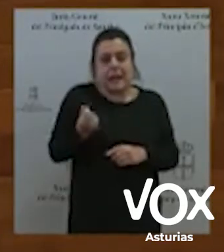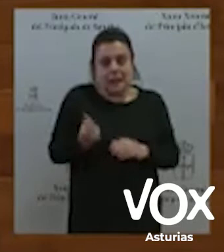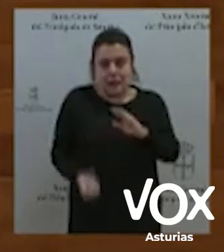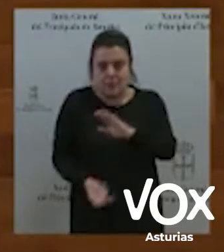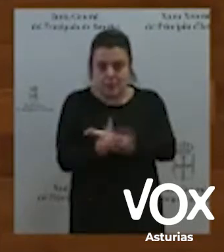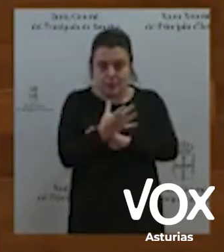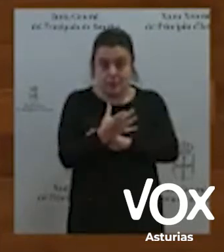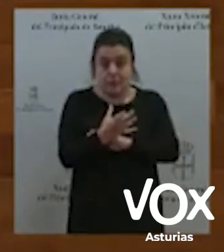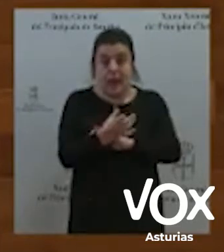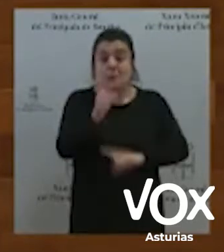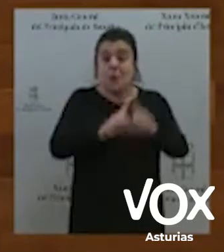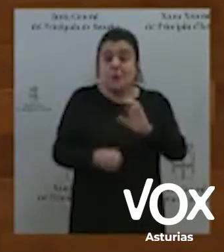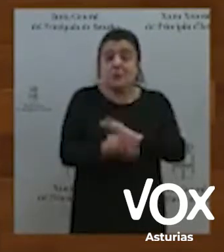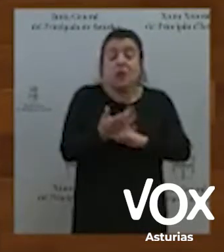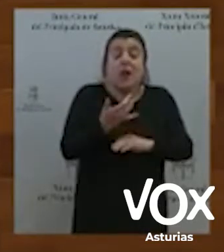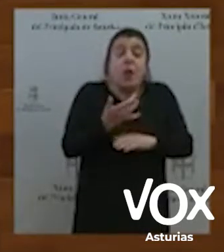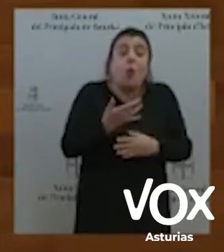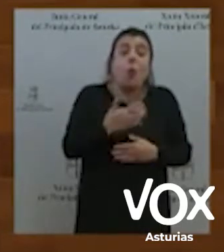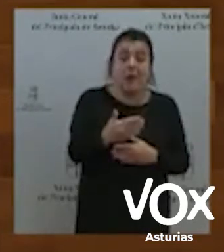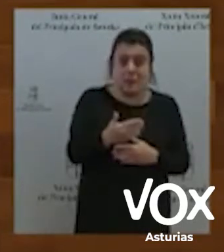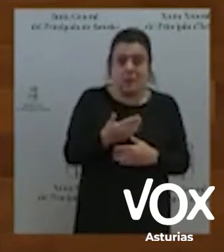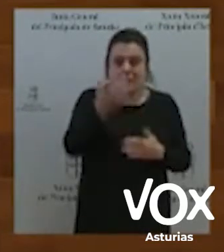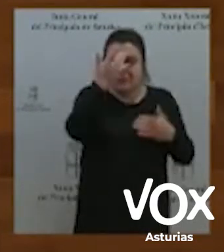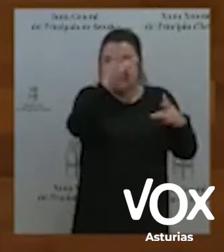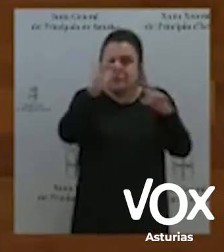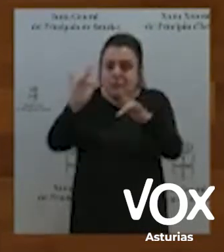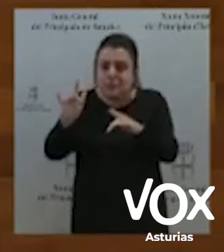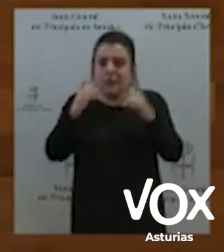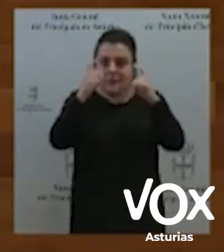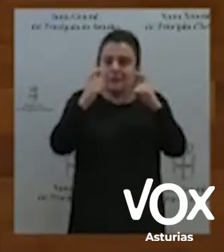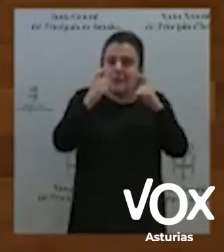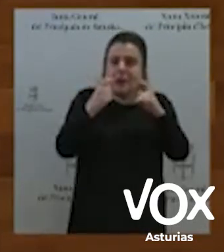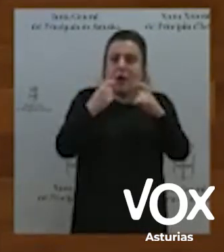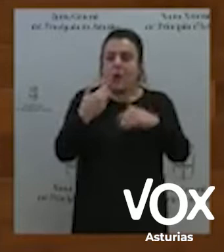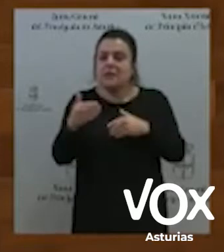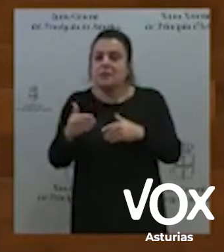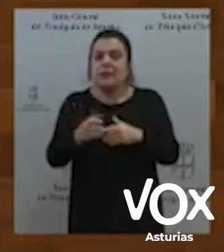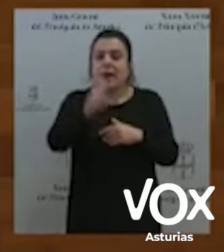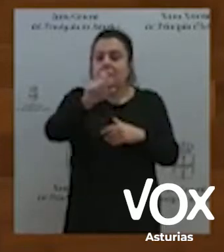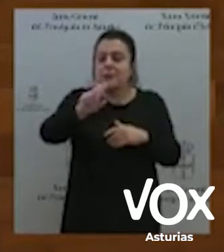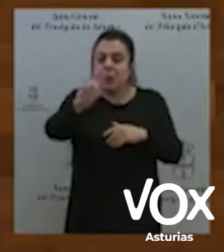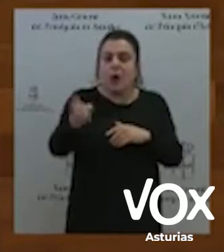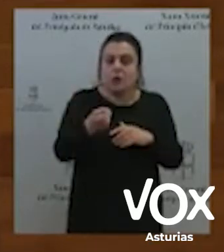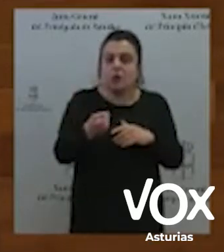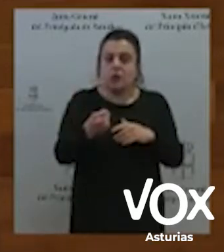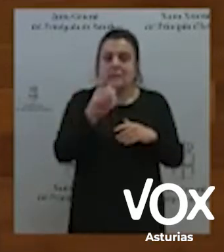cuando desprecian a los demás en las negociaciones colectivas en las que participan. Y lo hacen